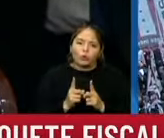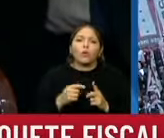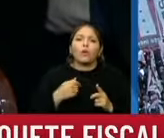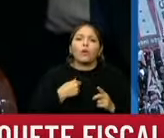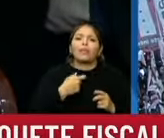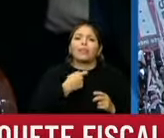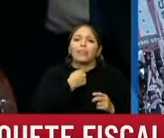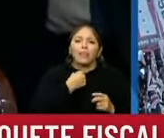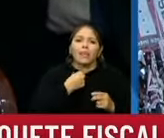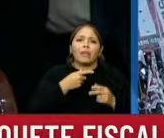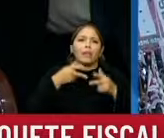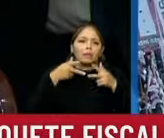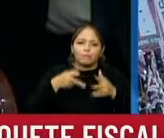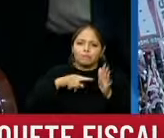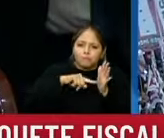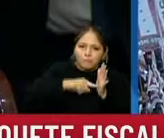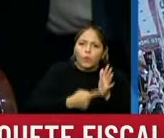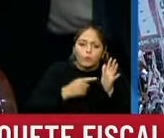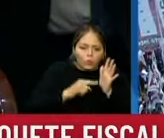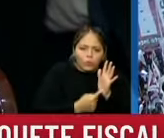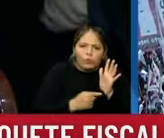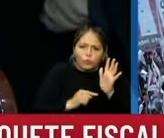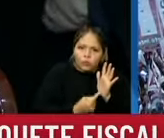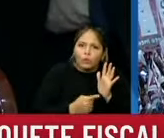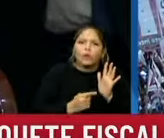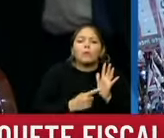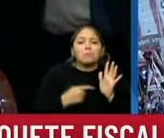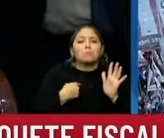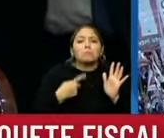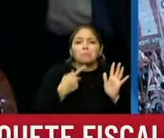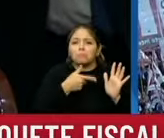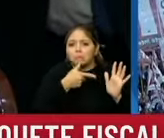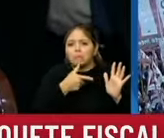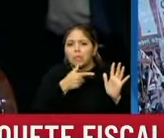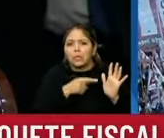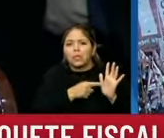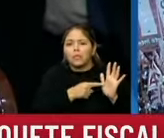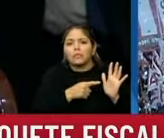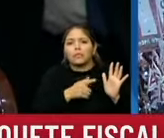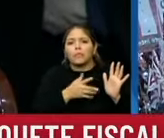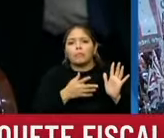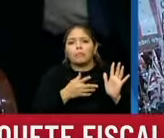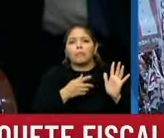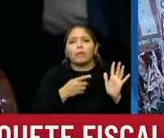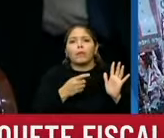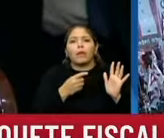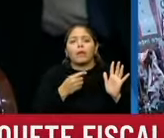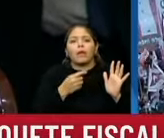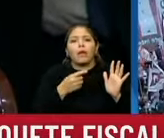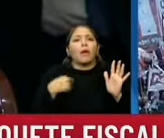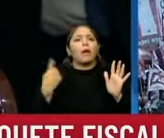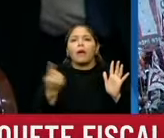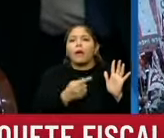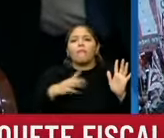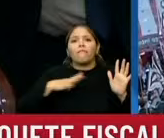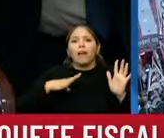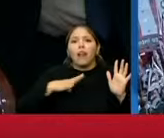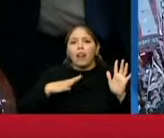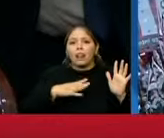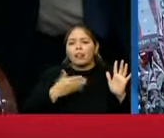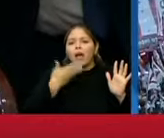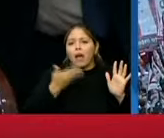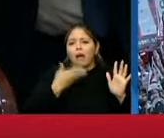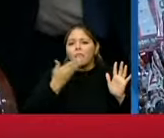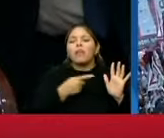Admechet, a la diputada Admechet. ¿No? Y después la señora Banfi gritándole, tomate un ribotril.